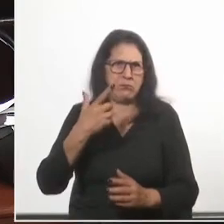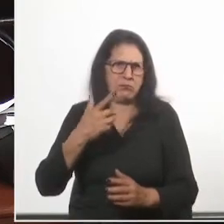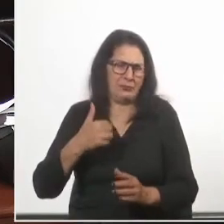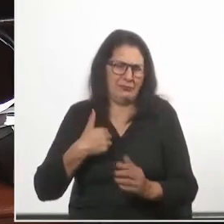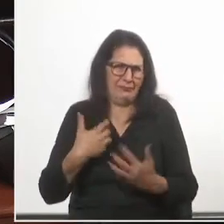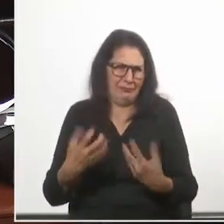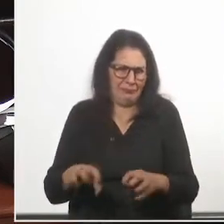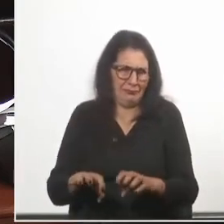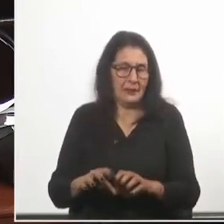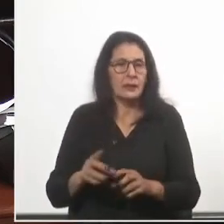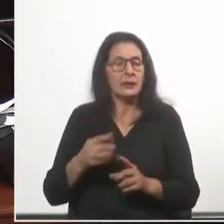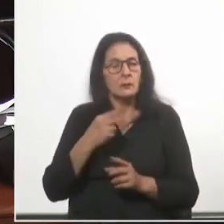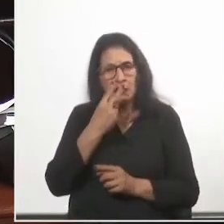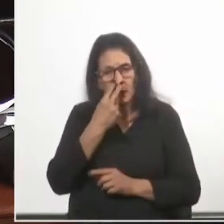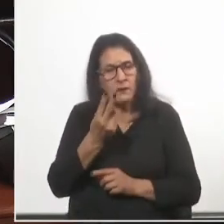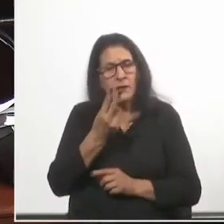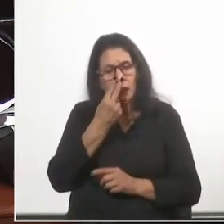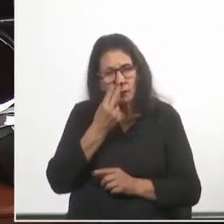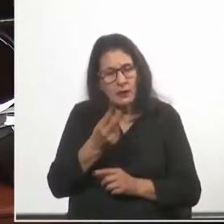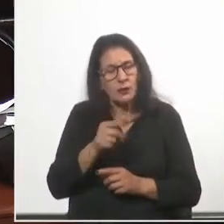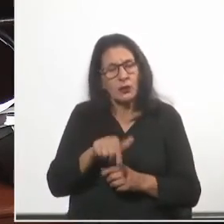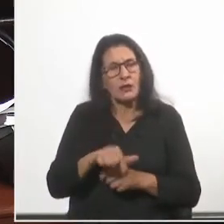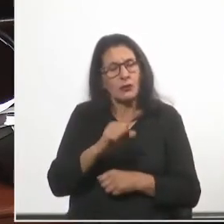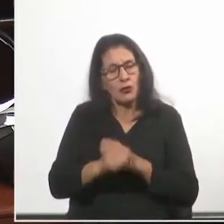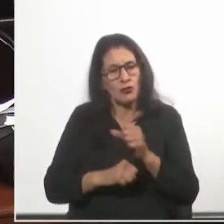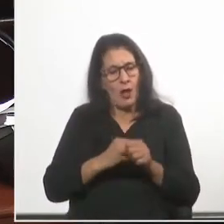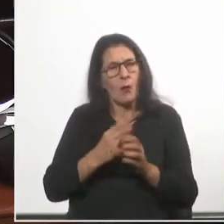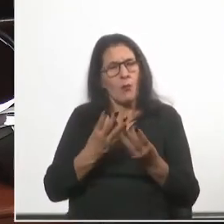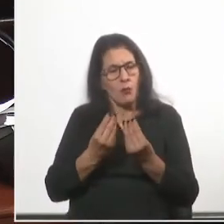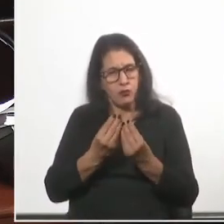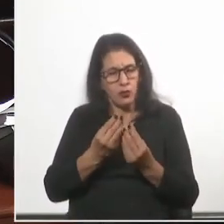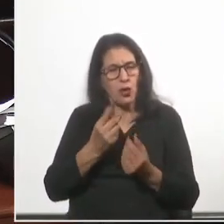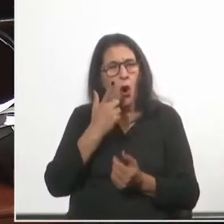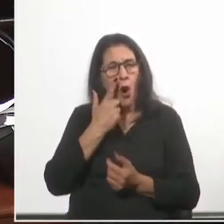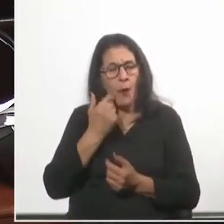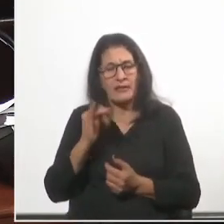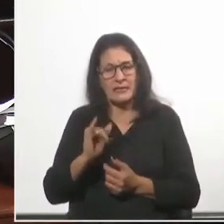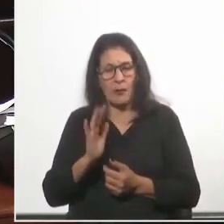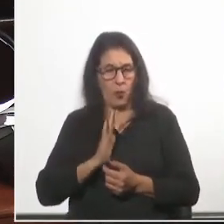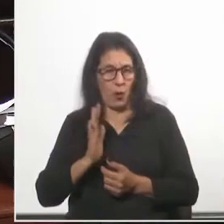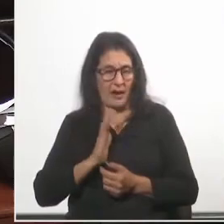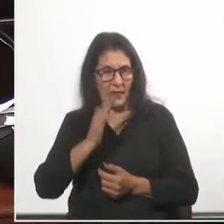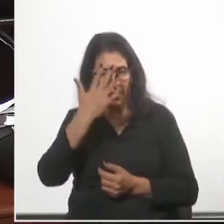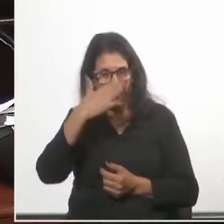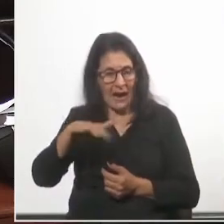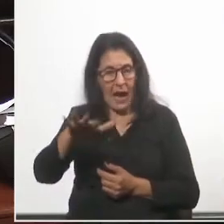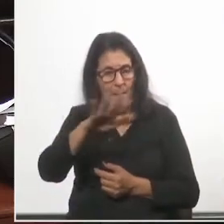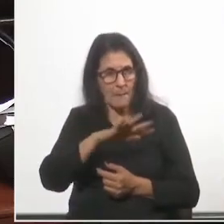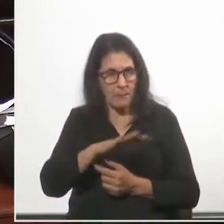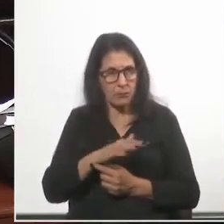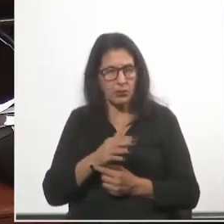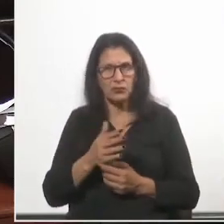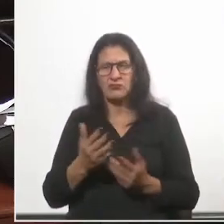años a muchísimos hombres del medio y mujeres del medio rural emigrar.